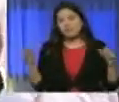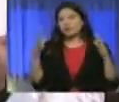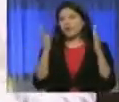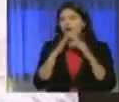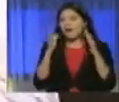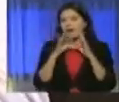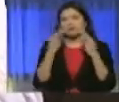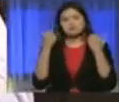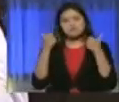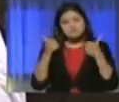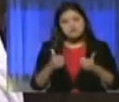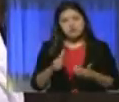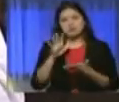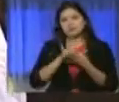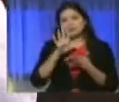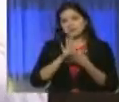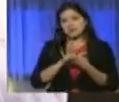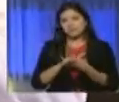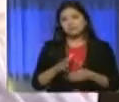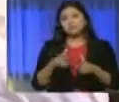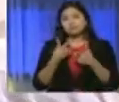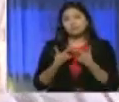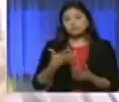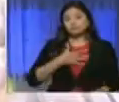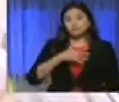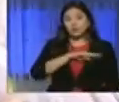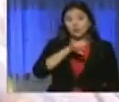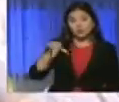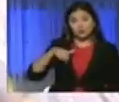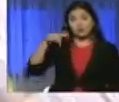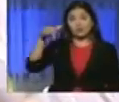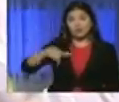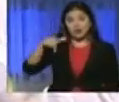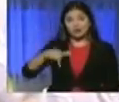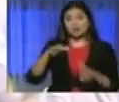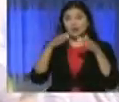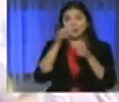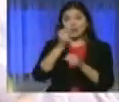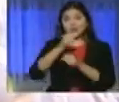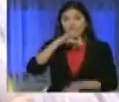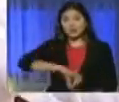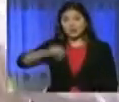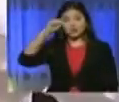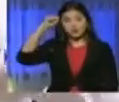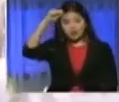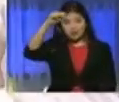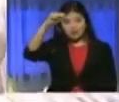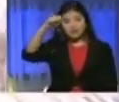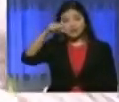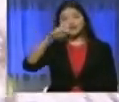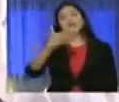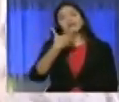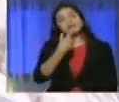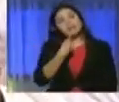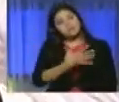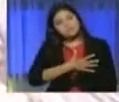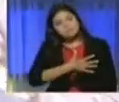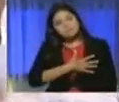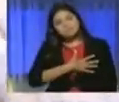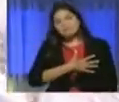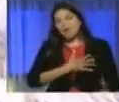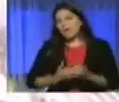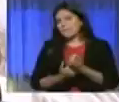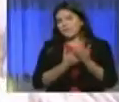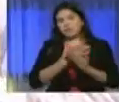forma digna, de forma decente. De manera que nosotros, desde aquí, desde la Central Bolivariana Socialista de Trabajadores de Venezuela, le expresamos nuestro total apoyo